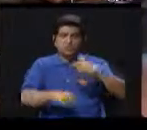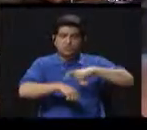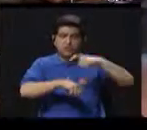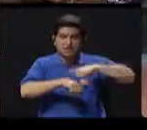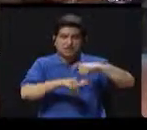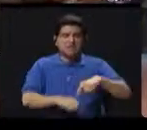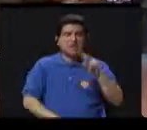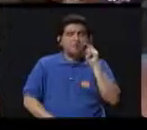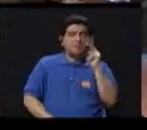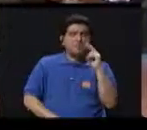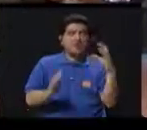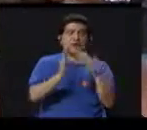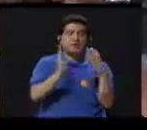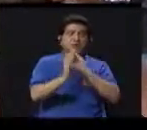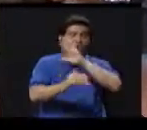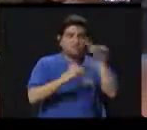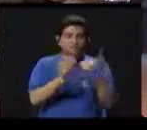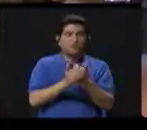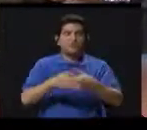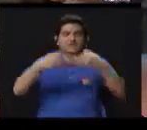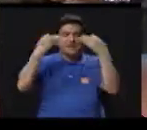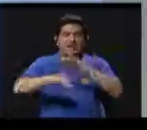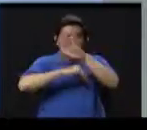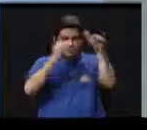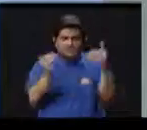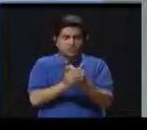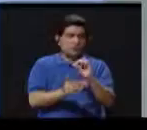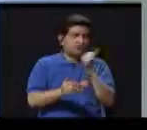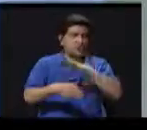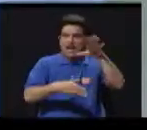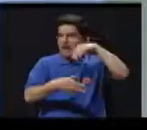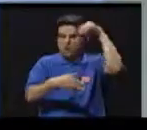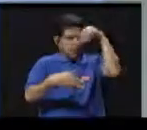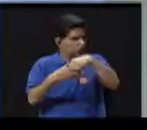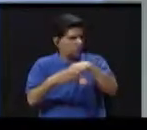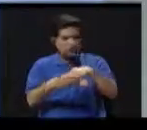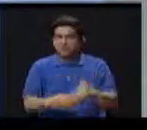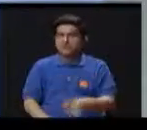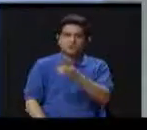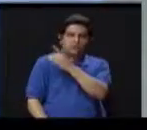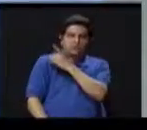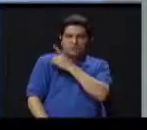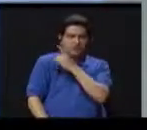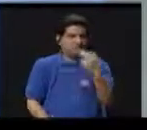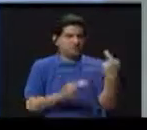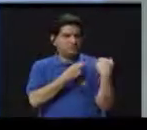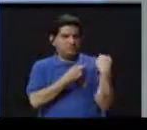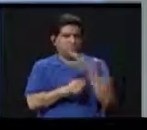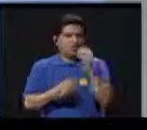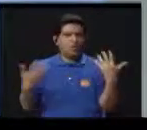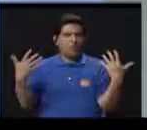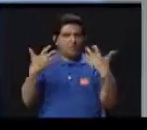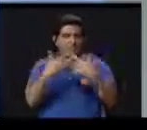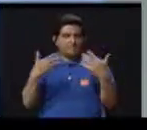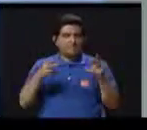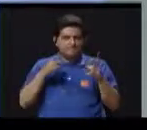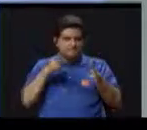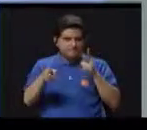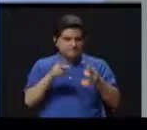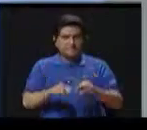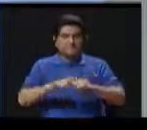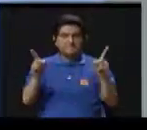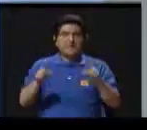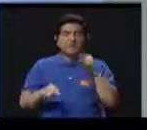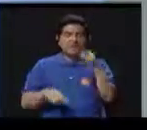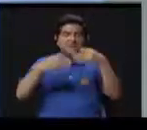sentarnos a ver el guión todas, a tomar decisiones que tal vez en otros contextos hubieran sido de dirección o de montaje.